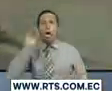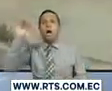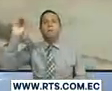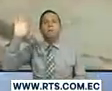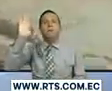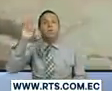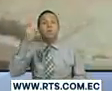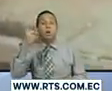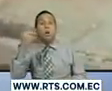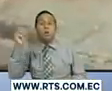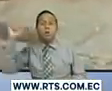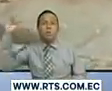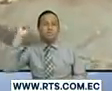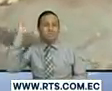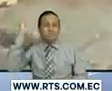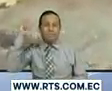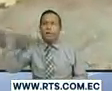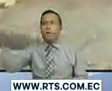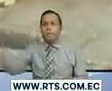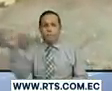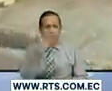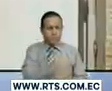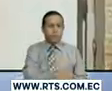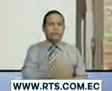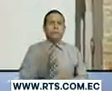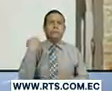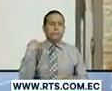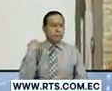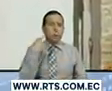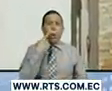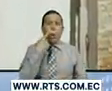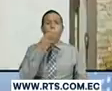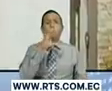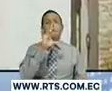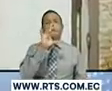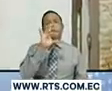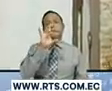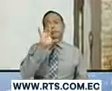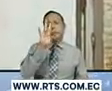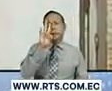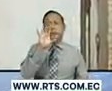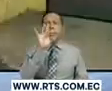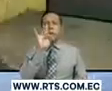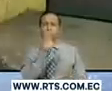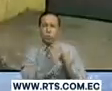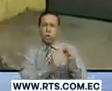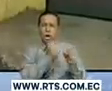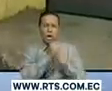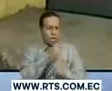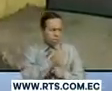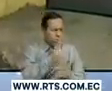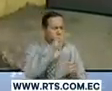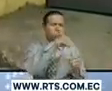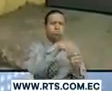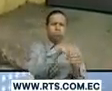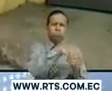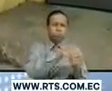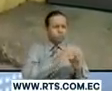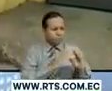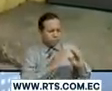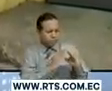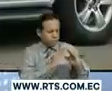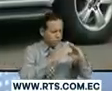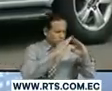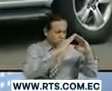se encontró un ciudadano de aproximadamente 78 años de edad, y vio que se encontraba en el interior de